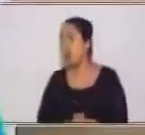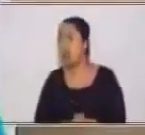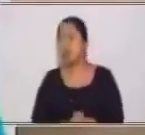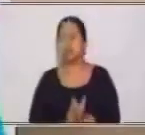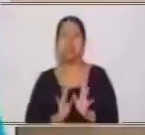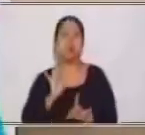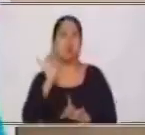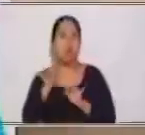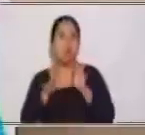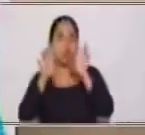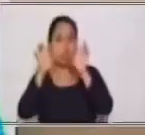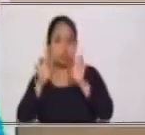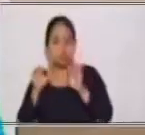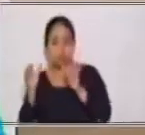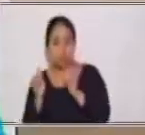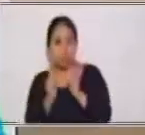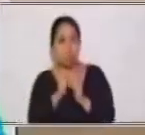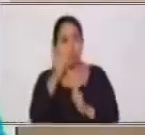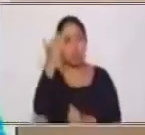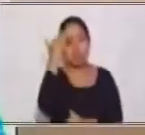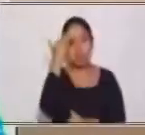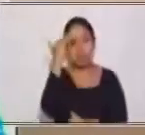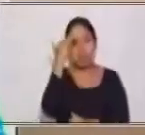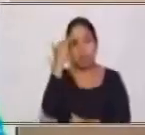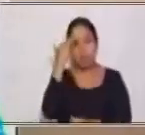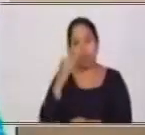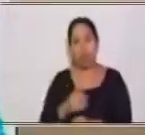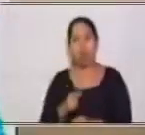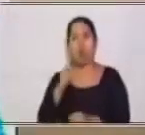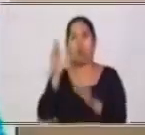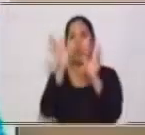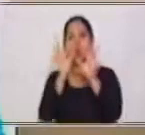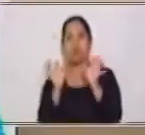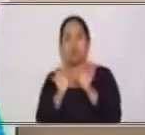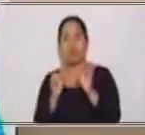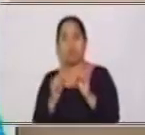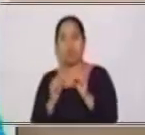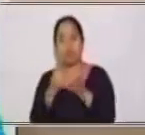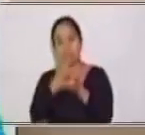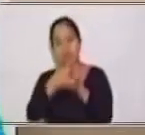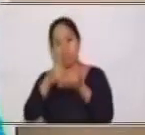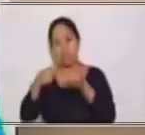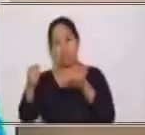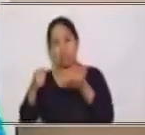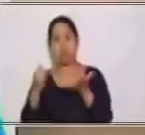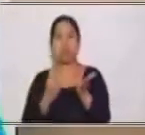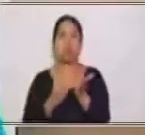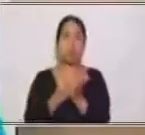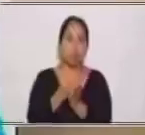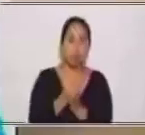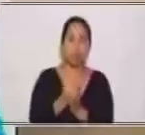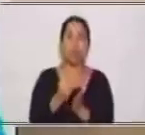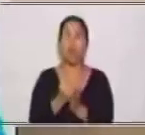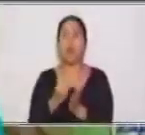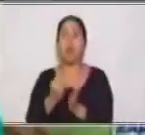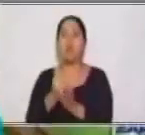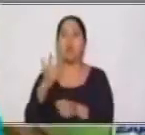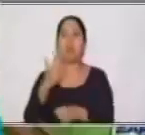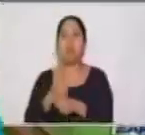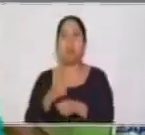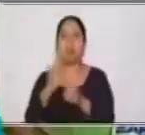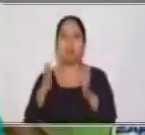que te acompañan en este momento sabe una forma más corta de escribir Instituto Guatemalteco de Seguridad